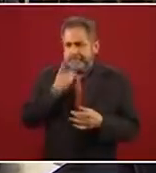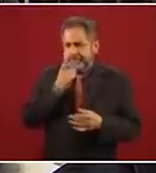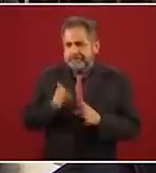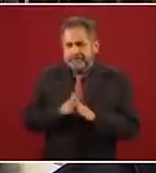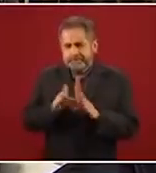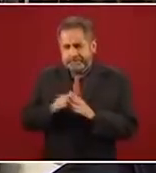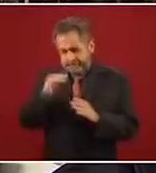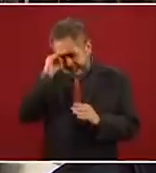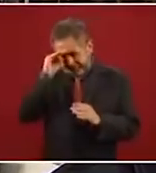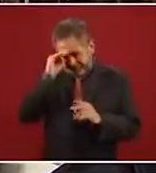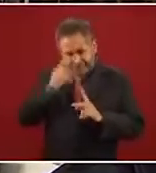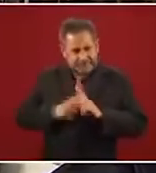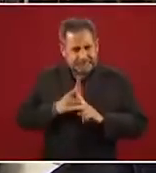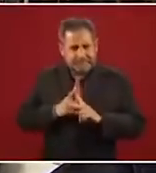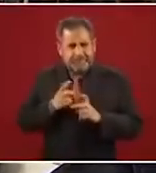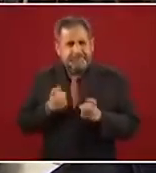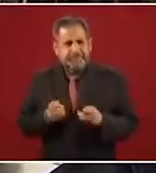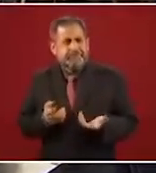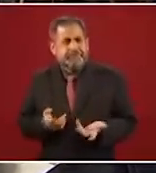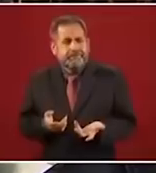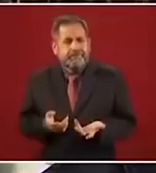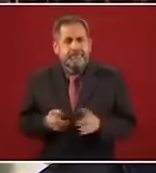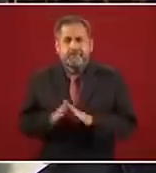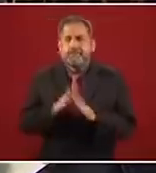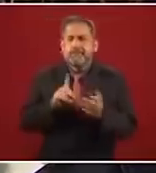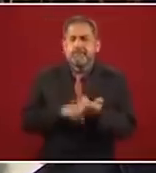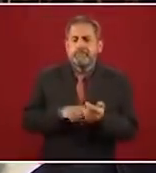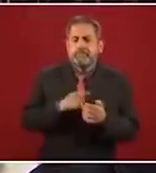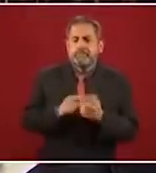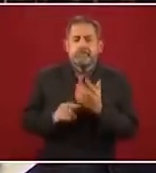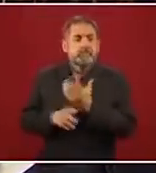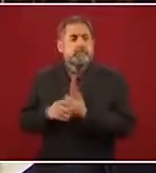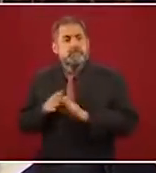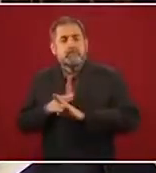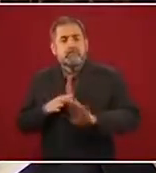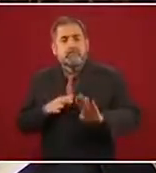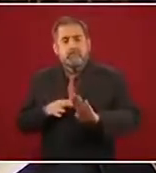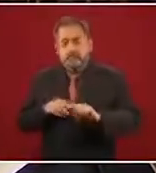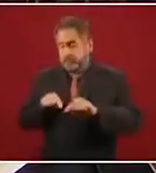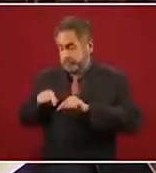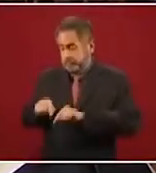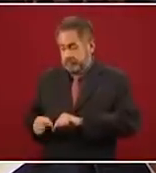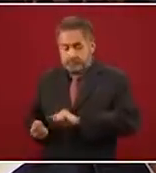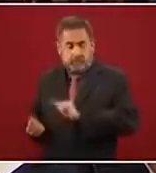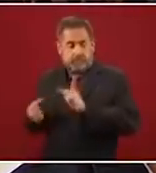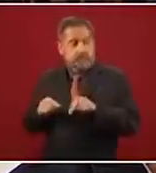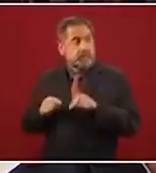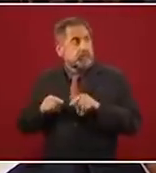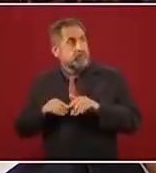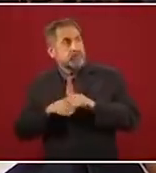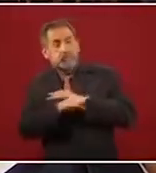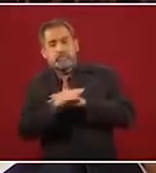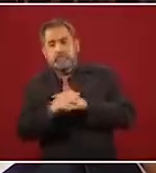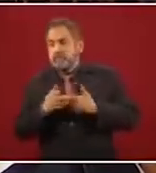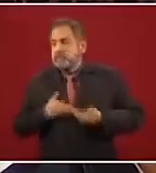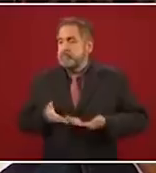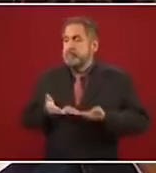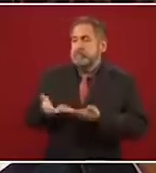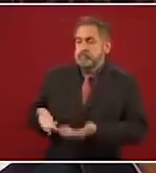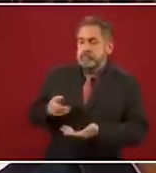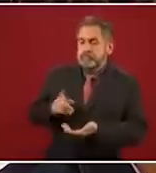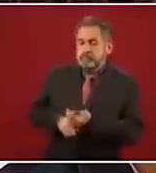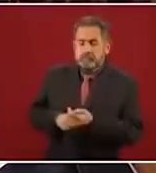si lo tiene calculado de esa manera, el asunto de los migrantes sudamericanos con el ofrecimiento que está usted haciendo